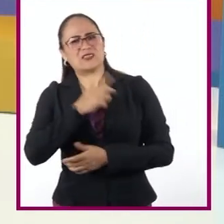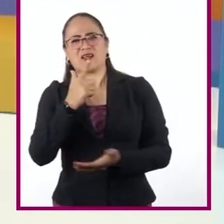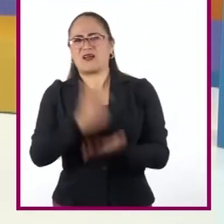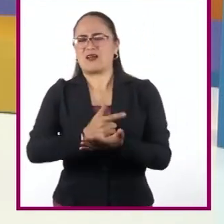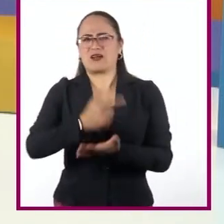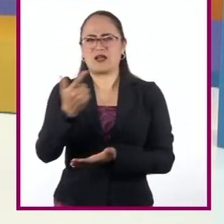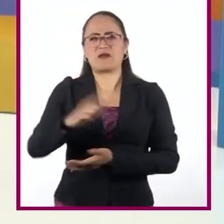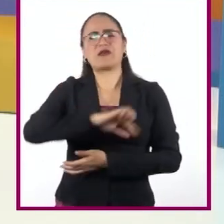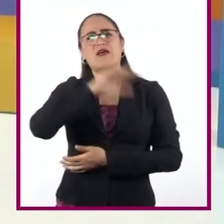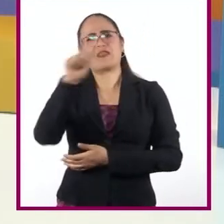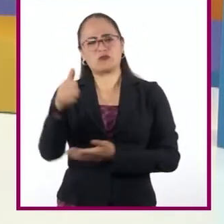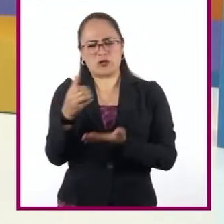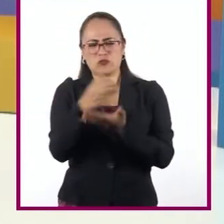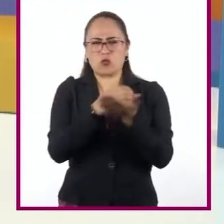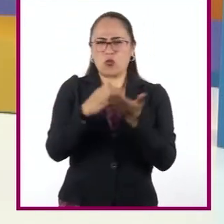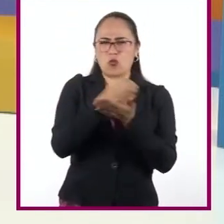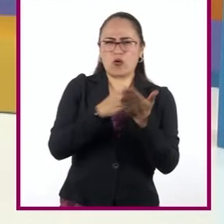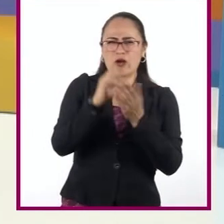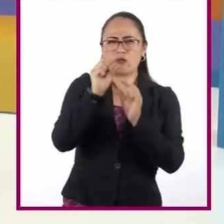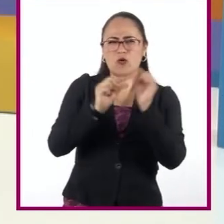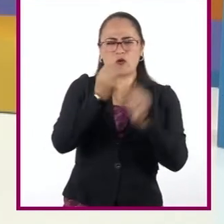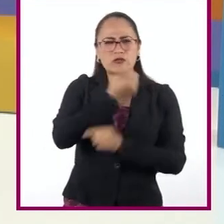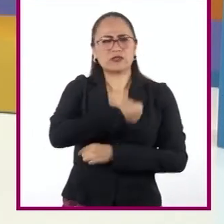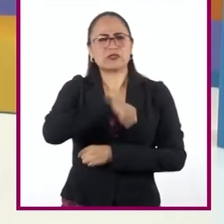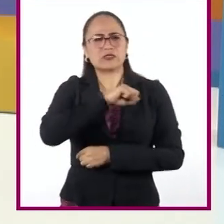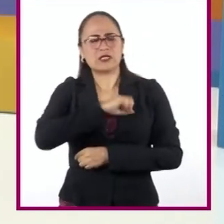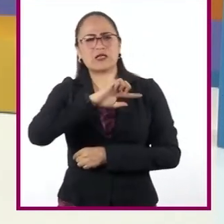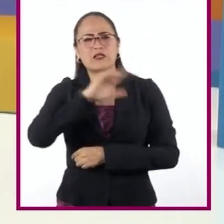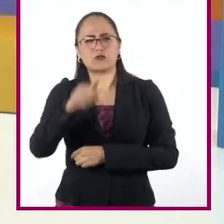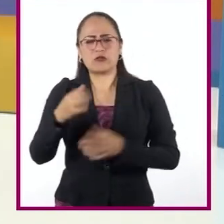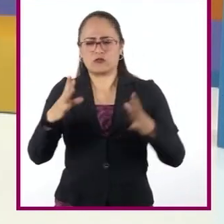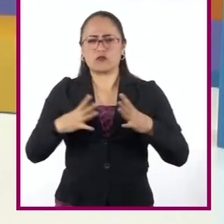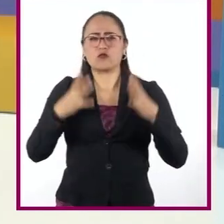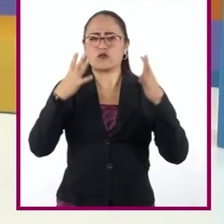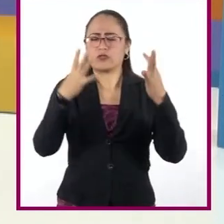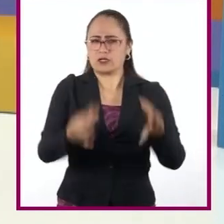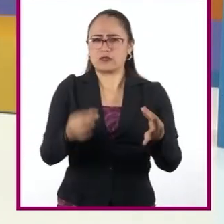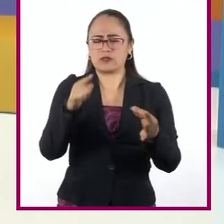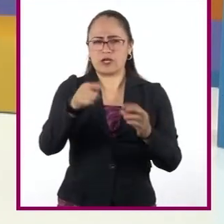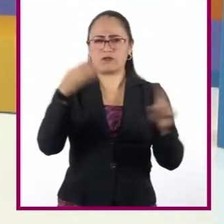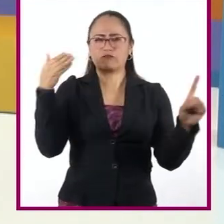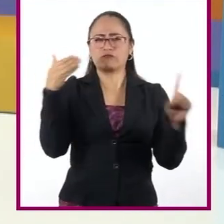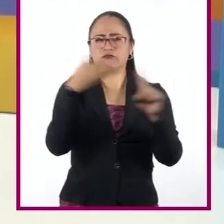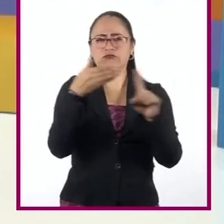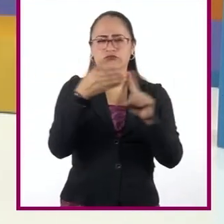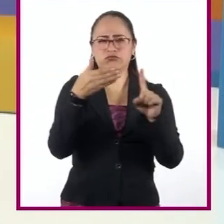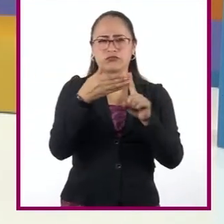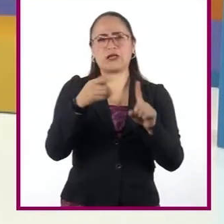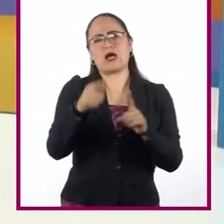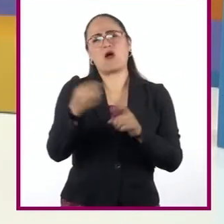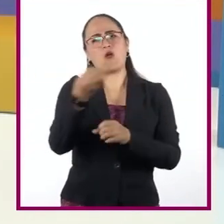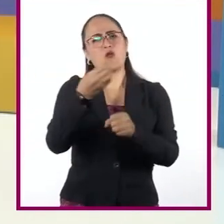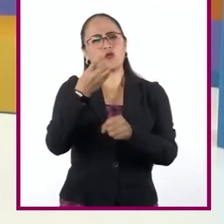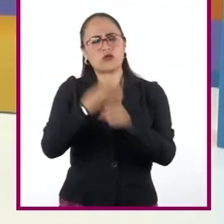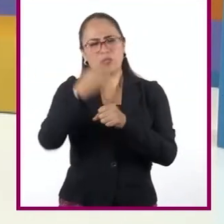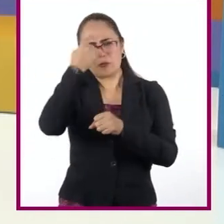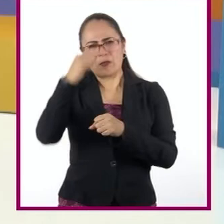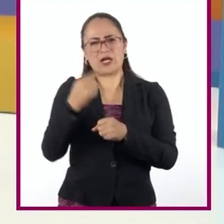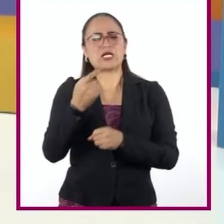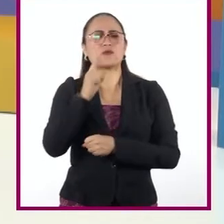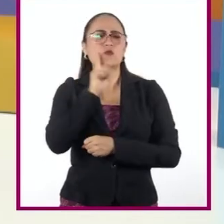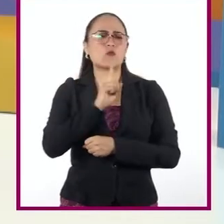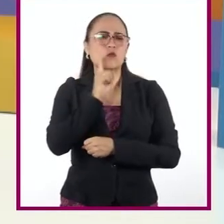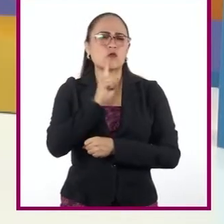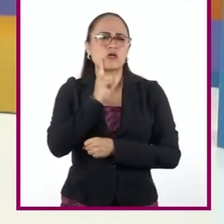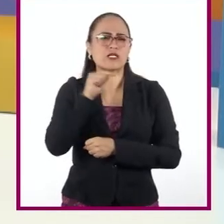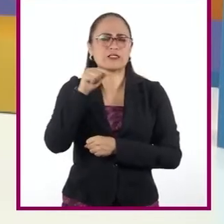con ayuda de su padre, Malala abrió una fundación cuyo propósito es brindar oportunidades a todas las niñas